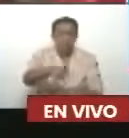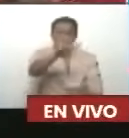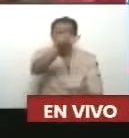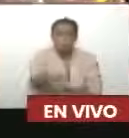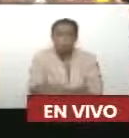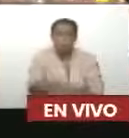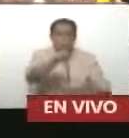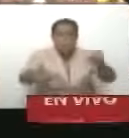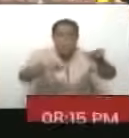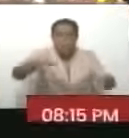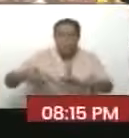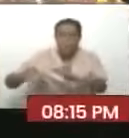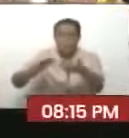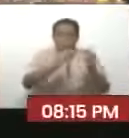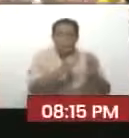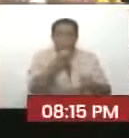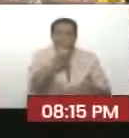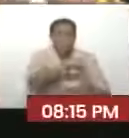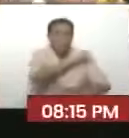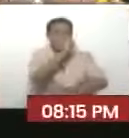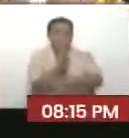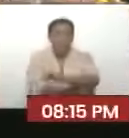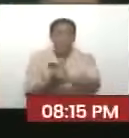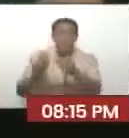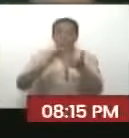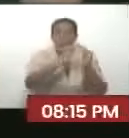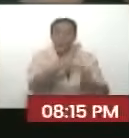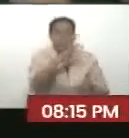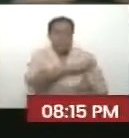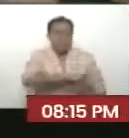protagónico, el poder directo.